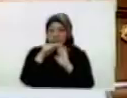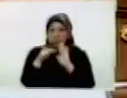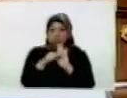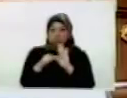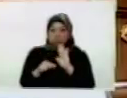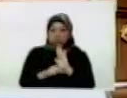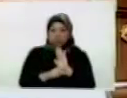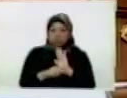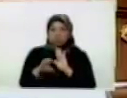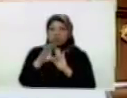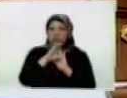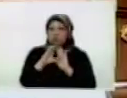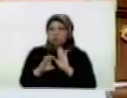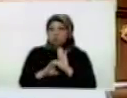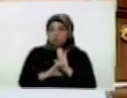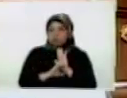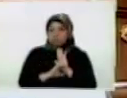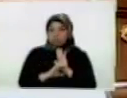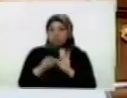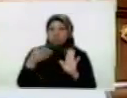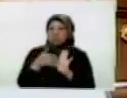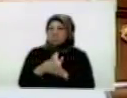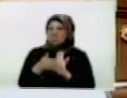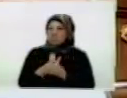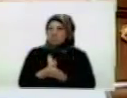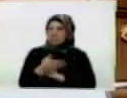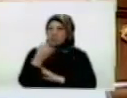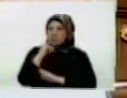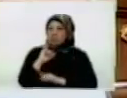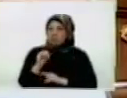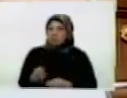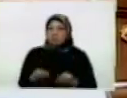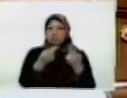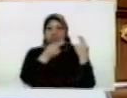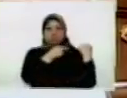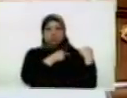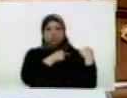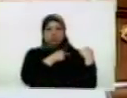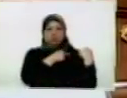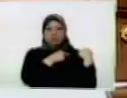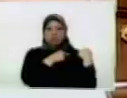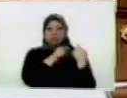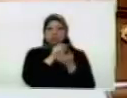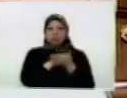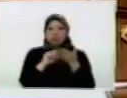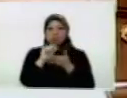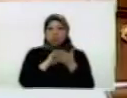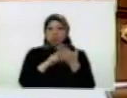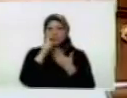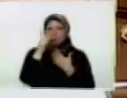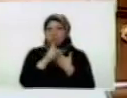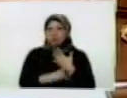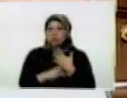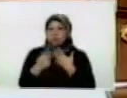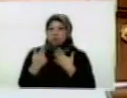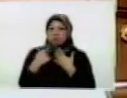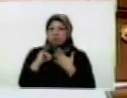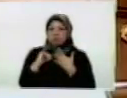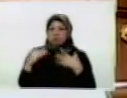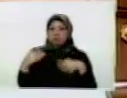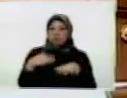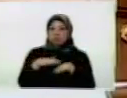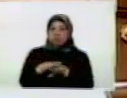requerimiento constitucional para lo que significa la designación en este cargo, se formuló la propuesta en donde se